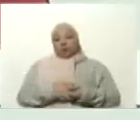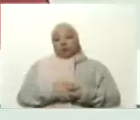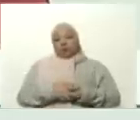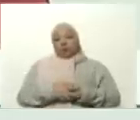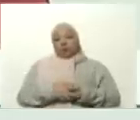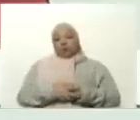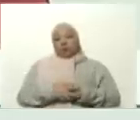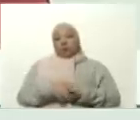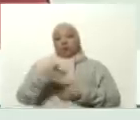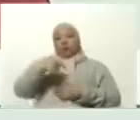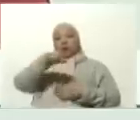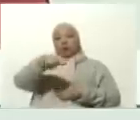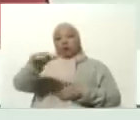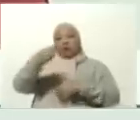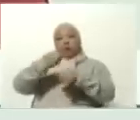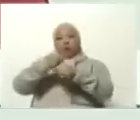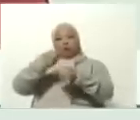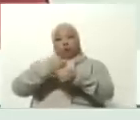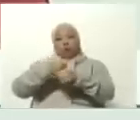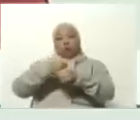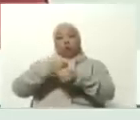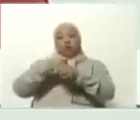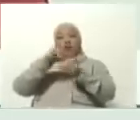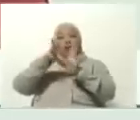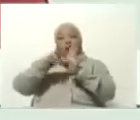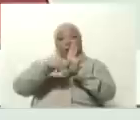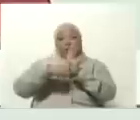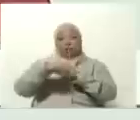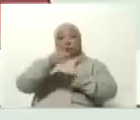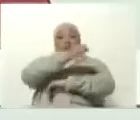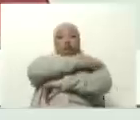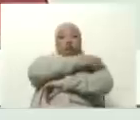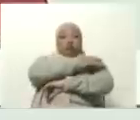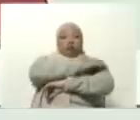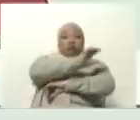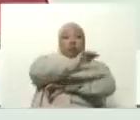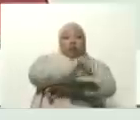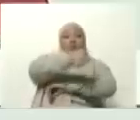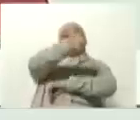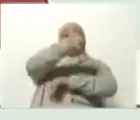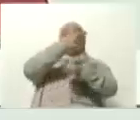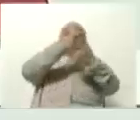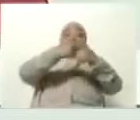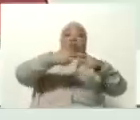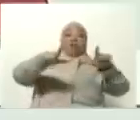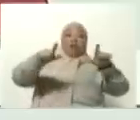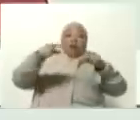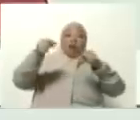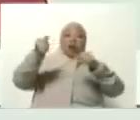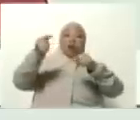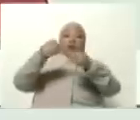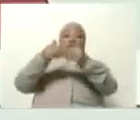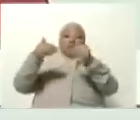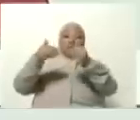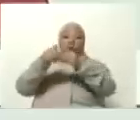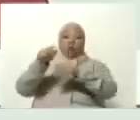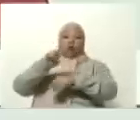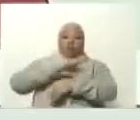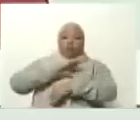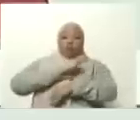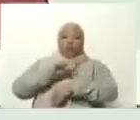Que hagan sus diligencias entre los secuestradores, los máximos secuestradores, para que liberen esa plata y los venezolanos y las venezolanas puedan